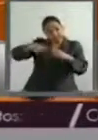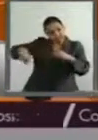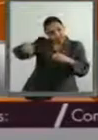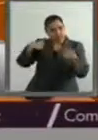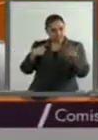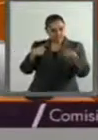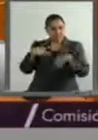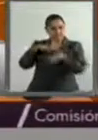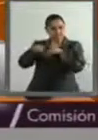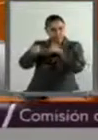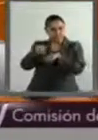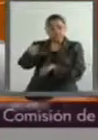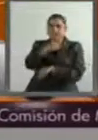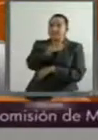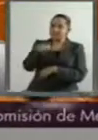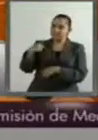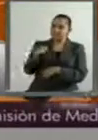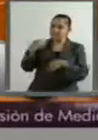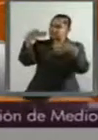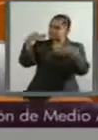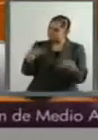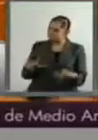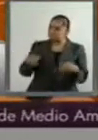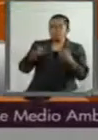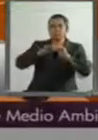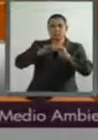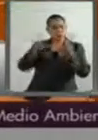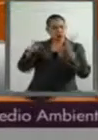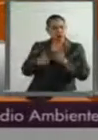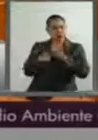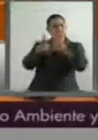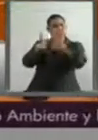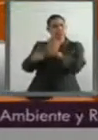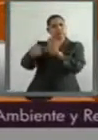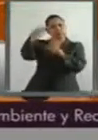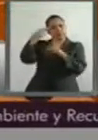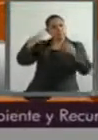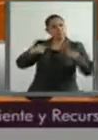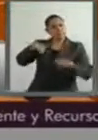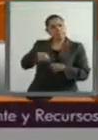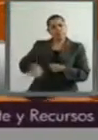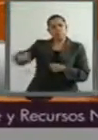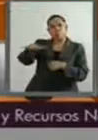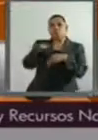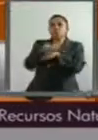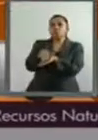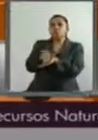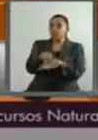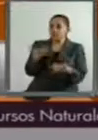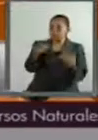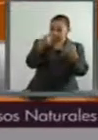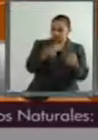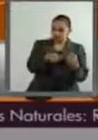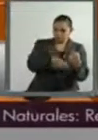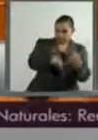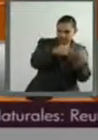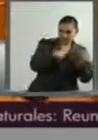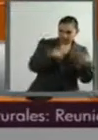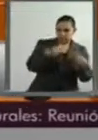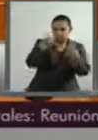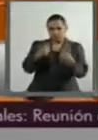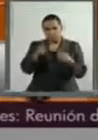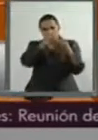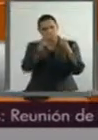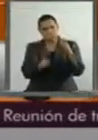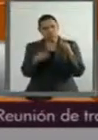dar versiones públicas en los temas de seguridad pública y de seguridad nacional. Y una más, y es lo que